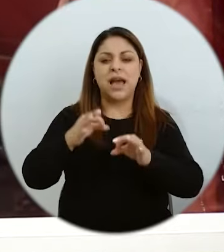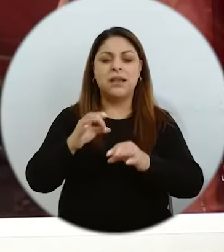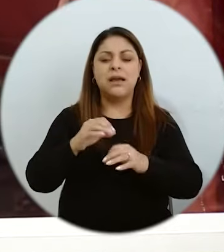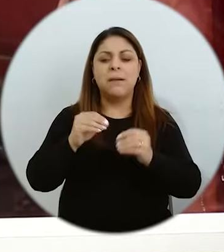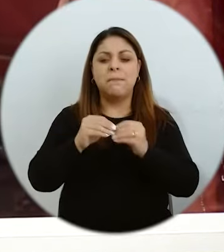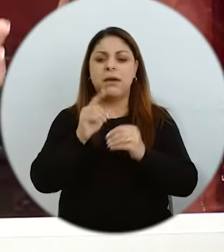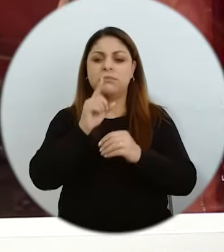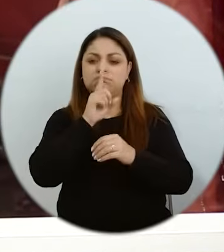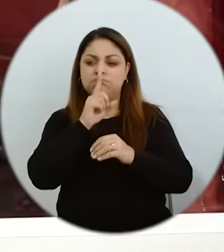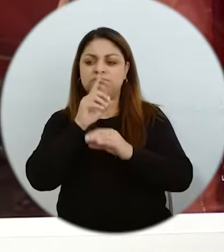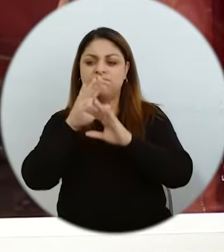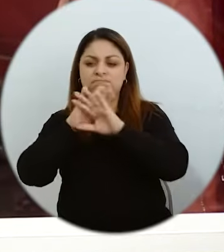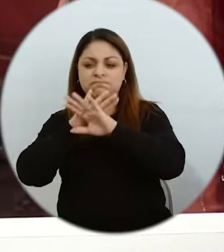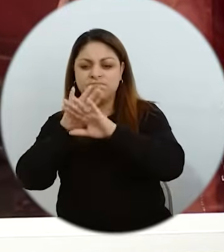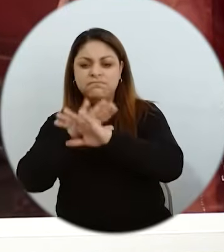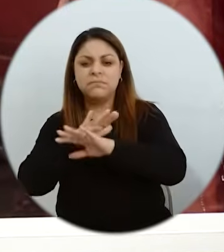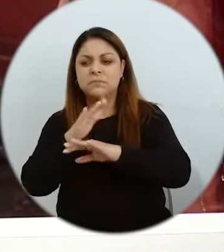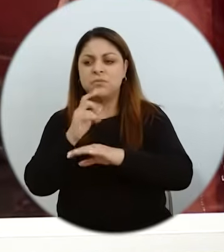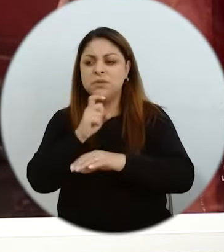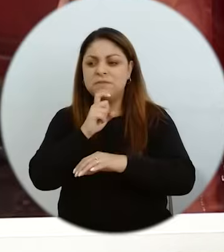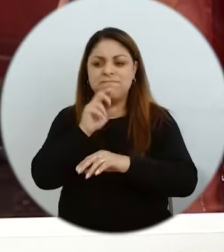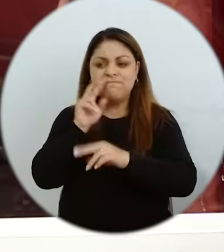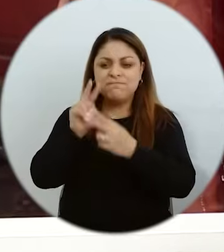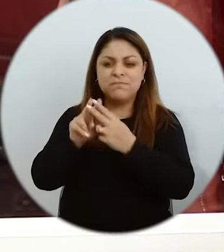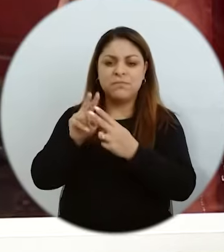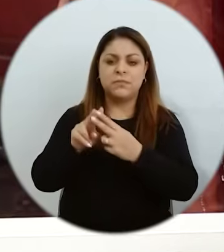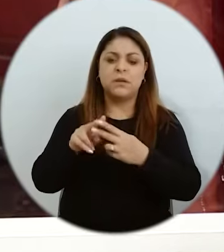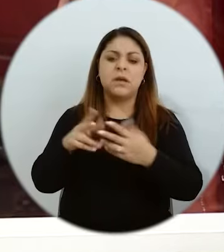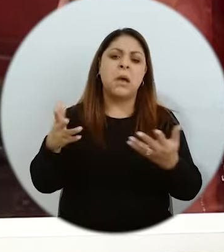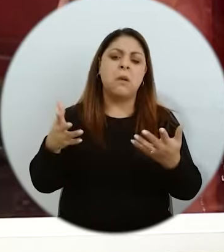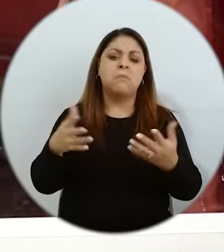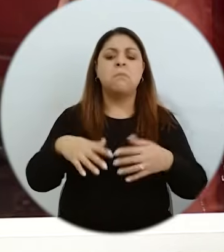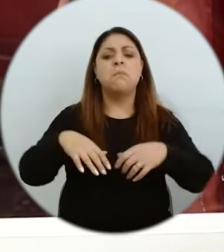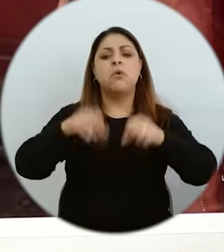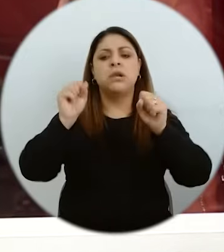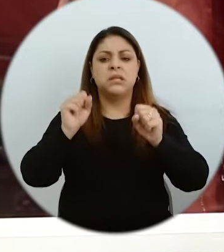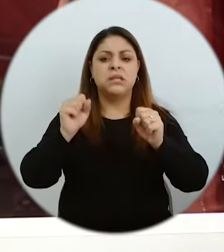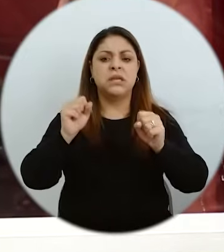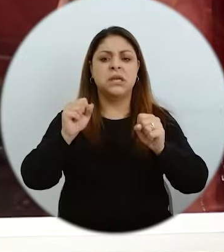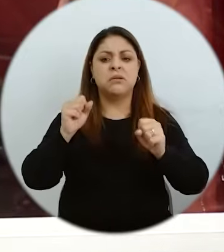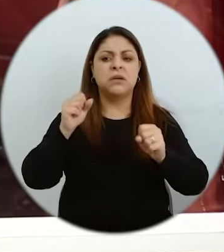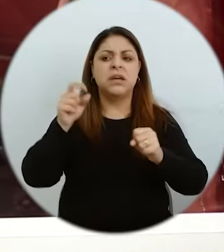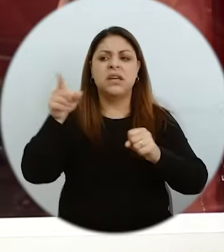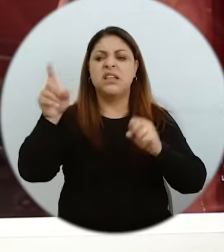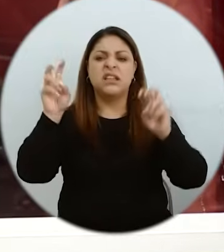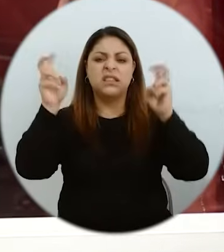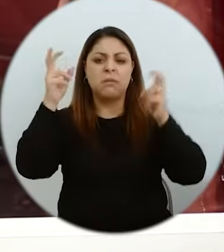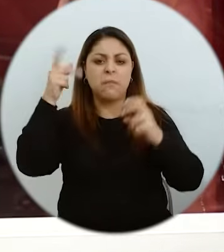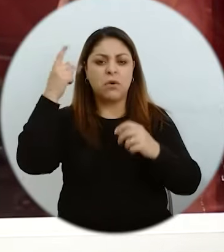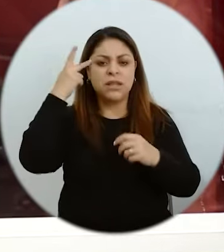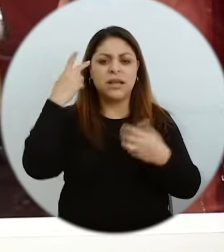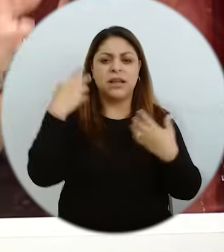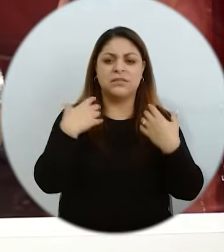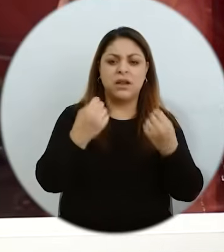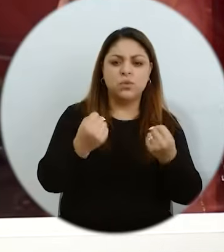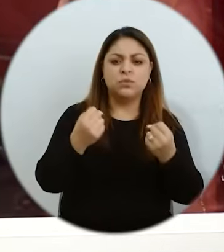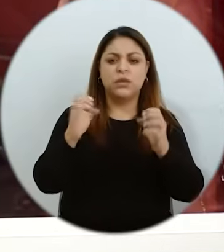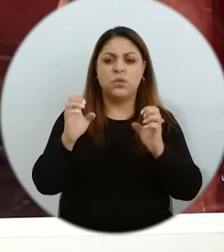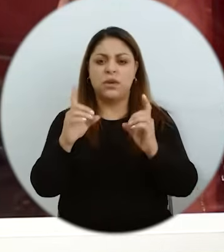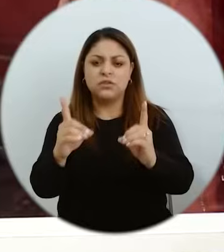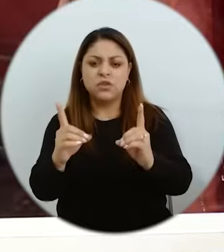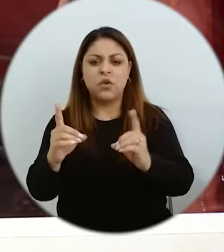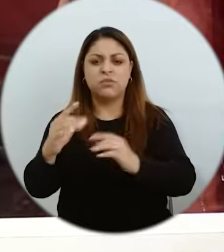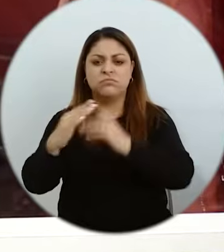históricamente, ¿verdad?, el poder que es como más opaco, ¿verdad?, más difícil de saber. En cambio, las políticas públicas, la de educación,